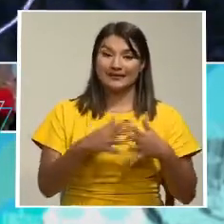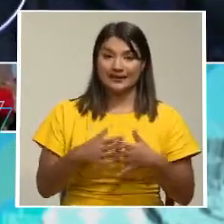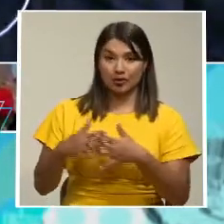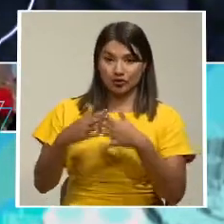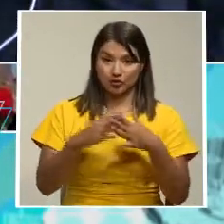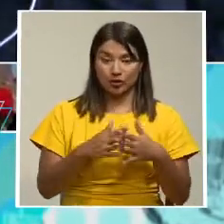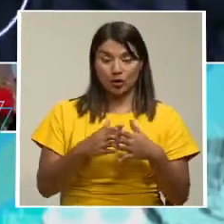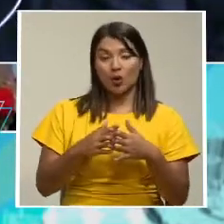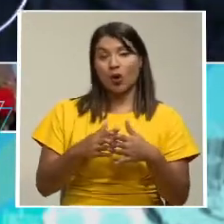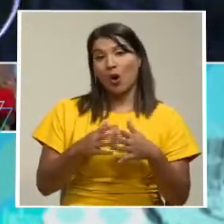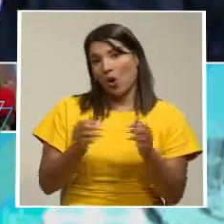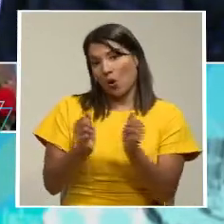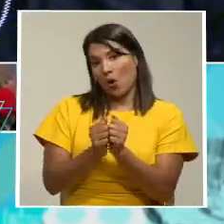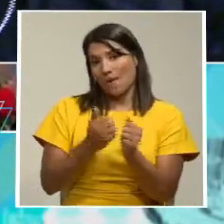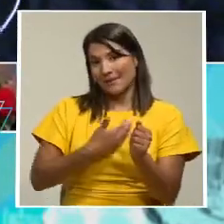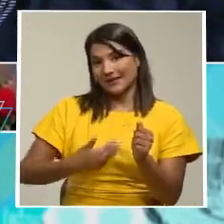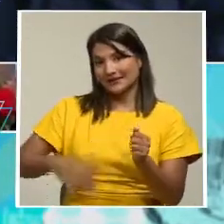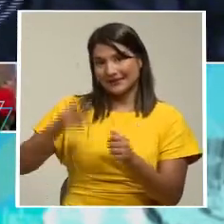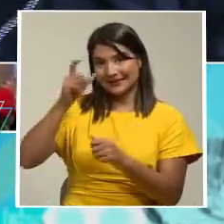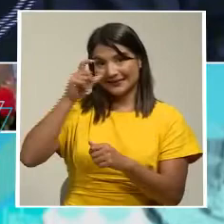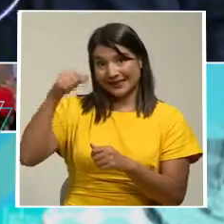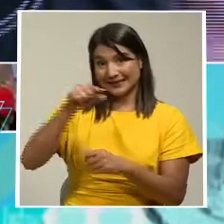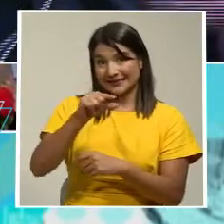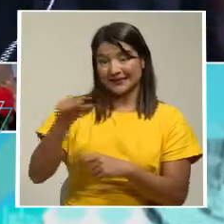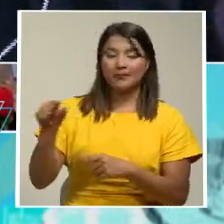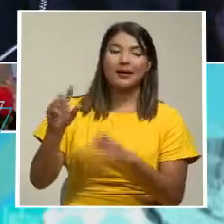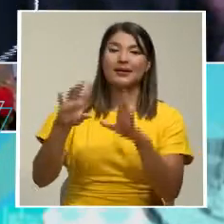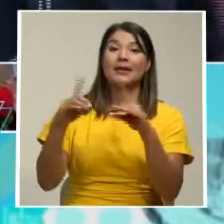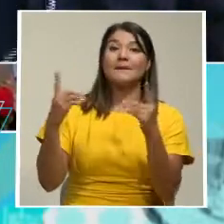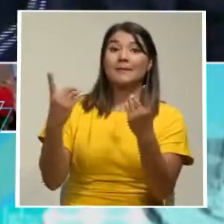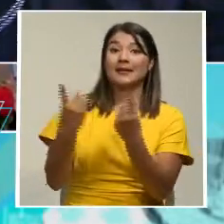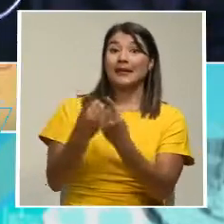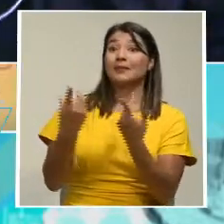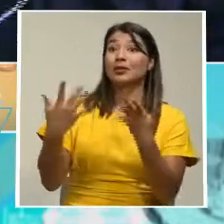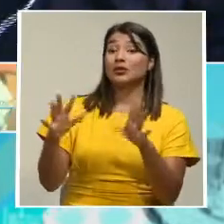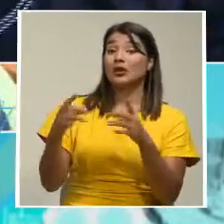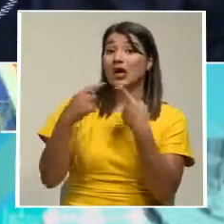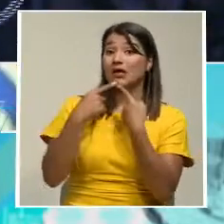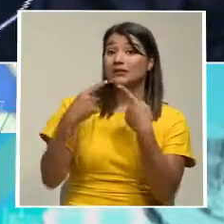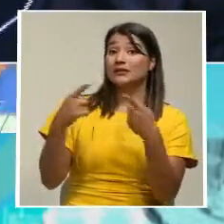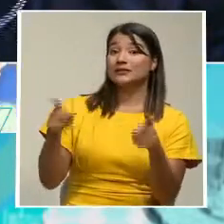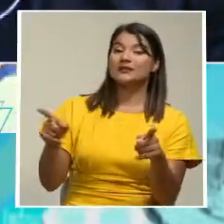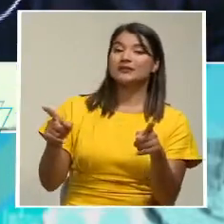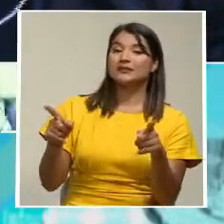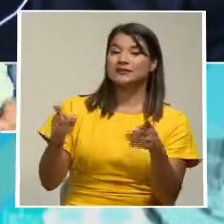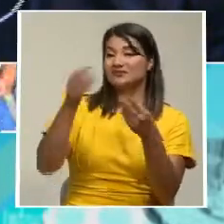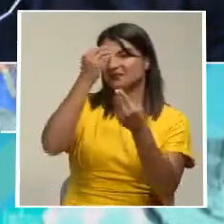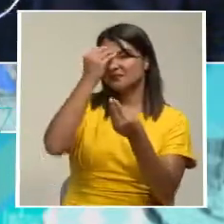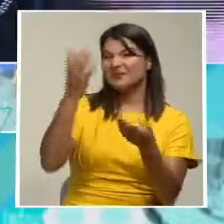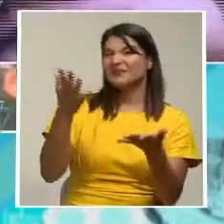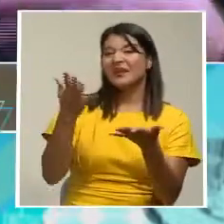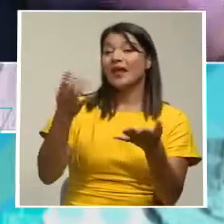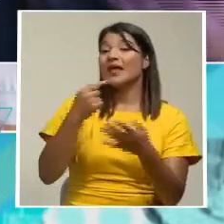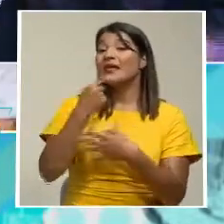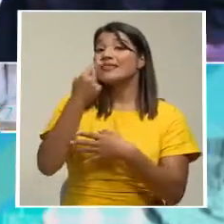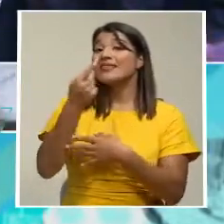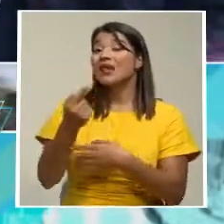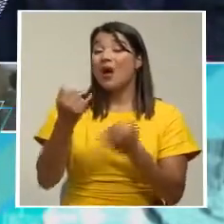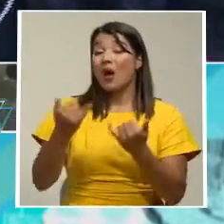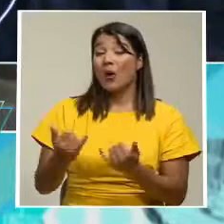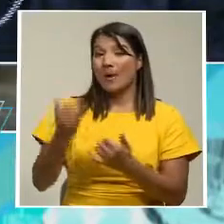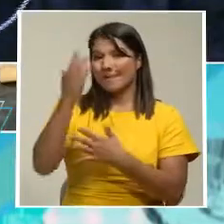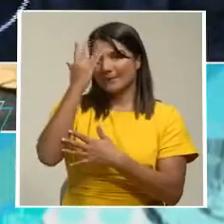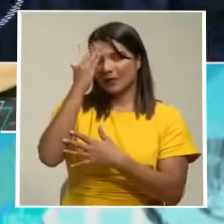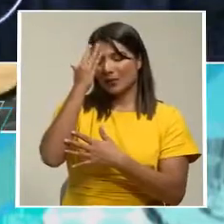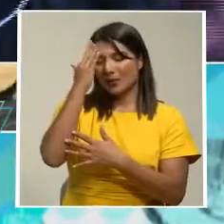presidente Joe Biden, esta semana el Departamento de Estado emitió un comunicado en el que expresaba su preocupación,